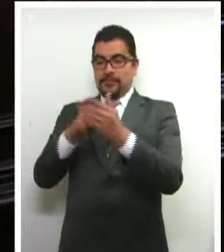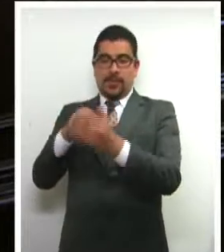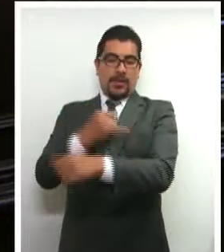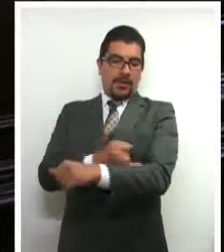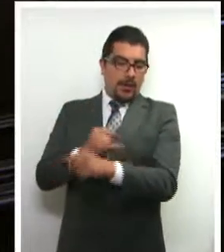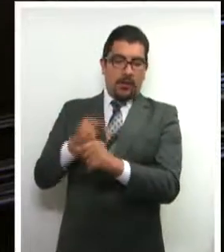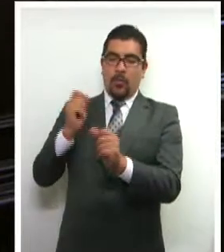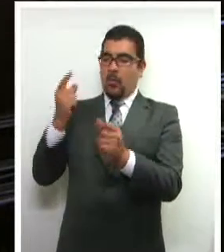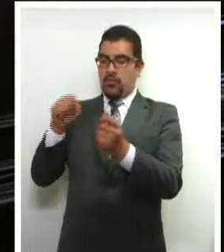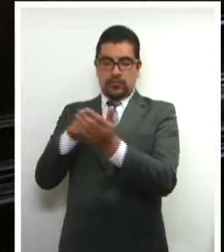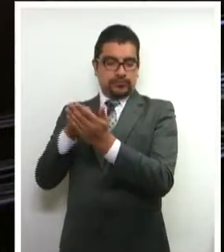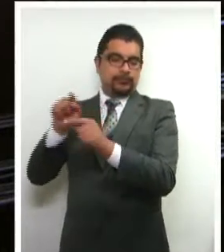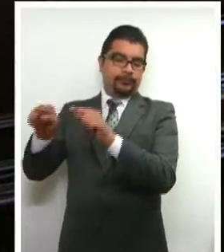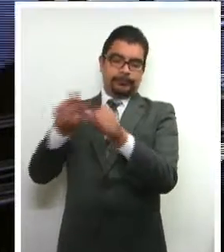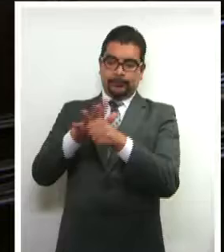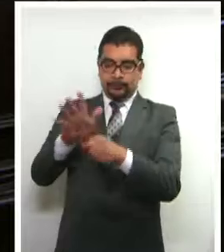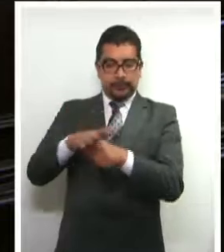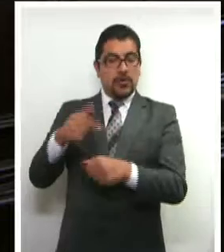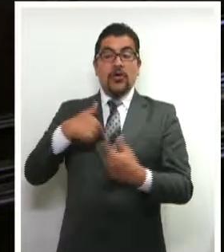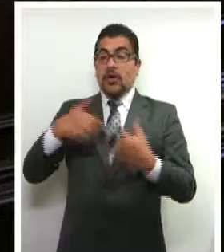demarcación, me consta